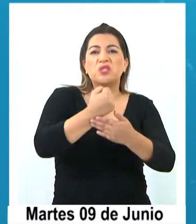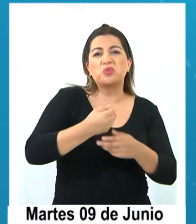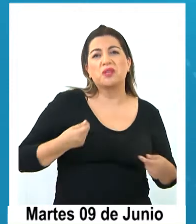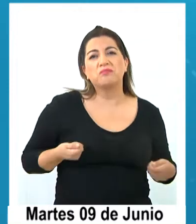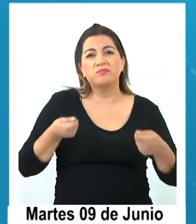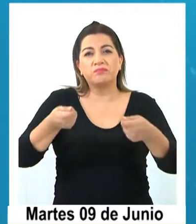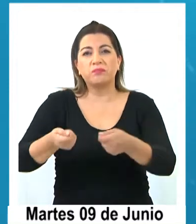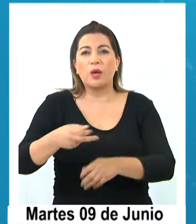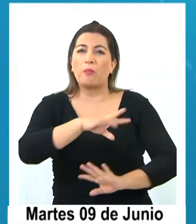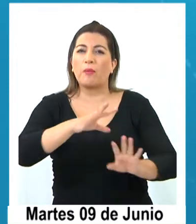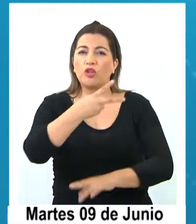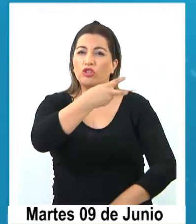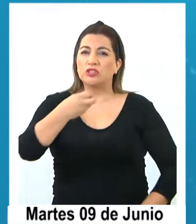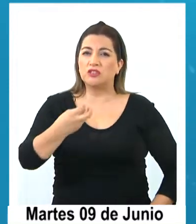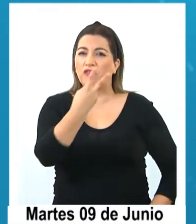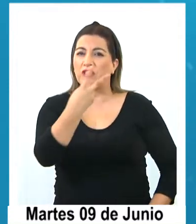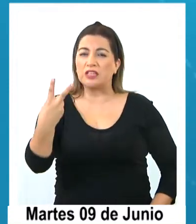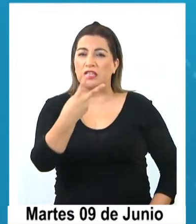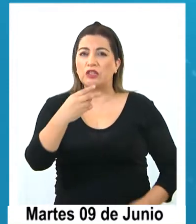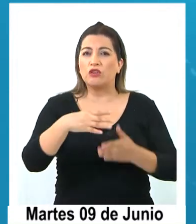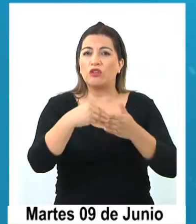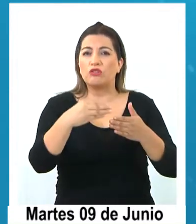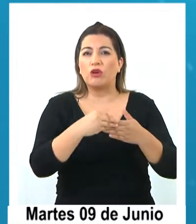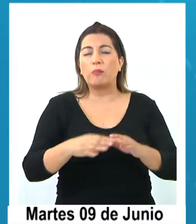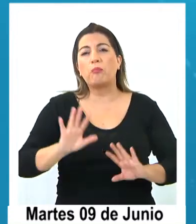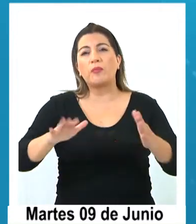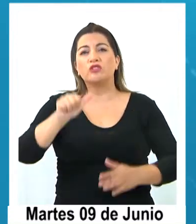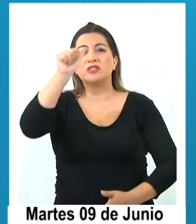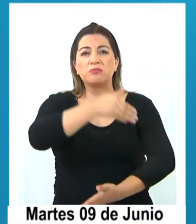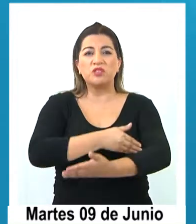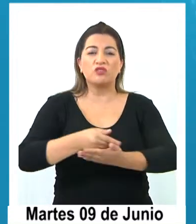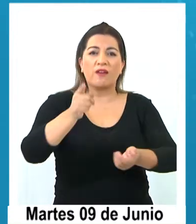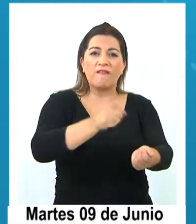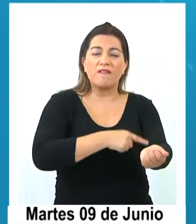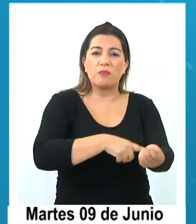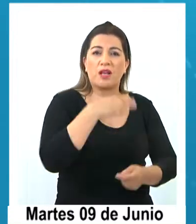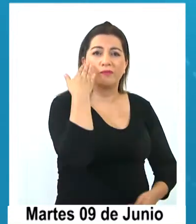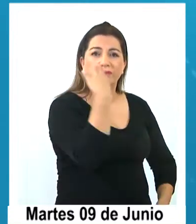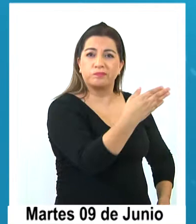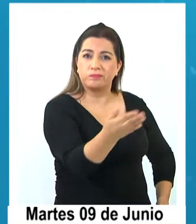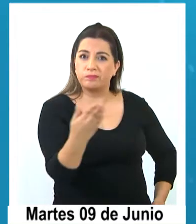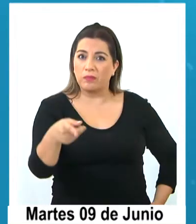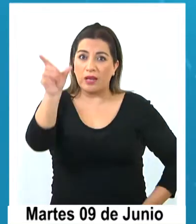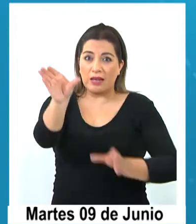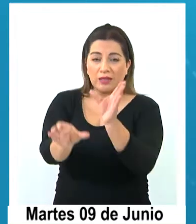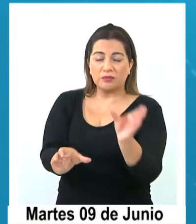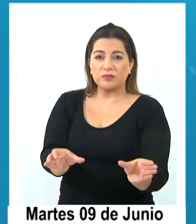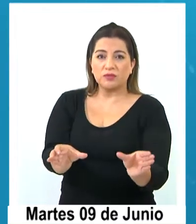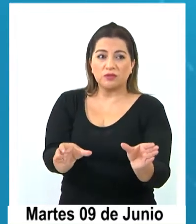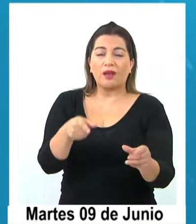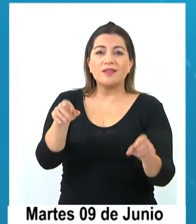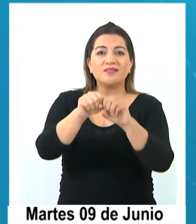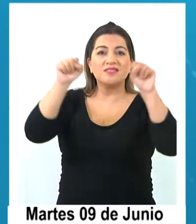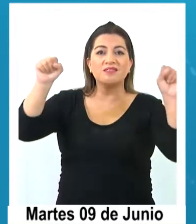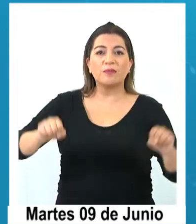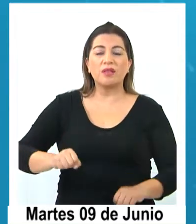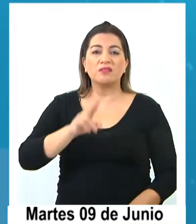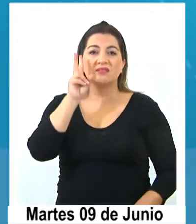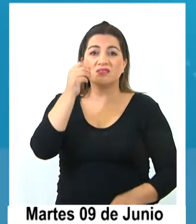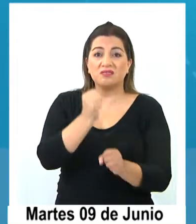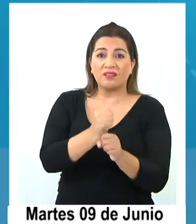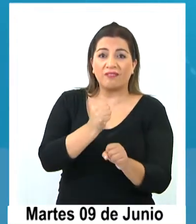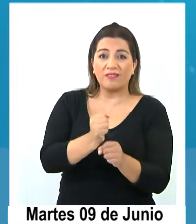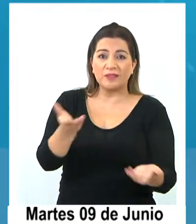un promedio de 222 dólares a 6 millones de familias. Estas personas, por este sistema